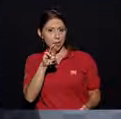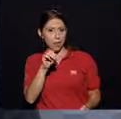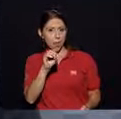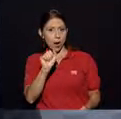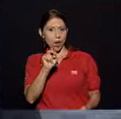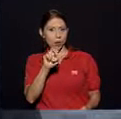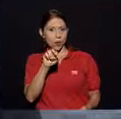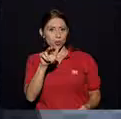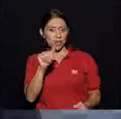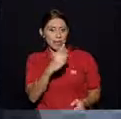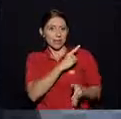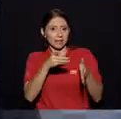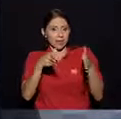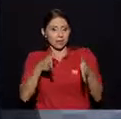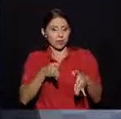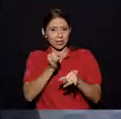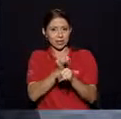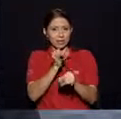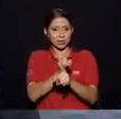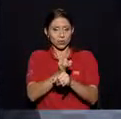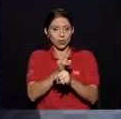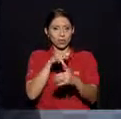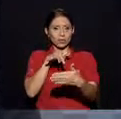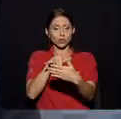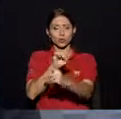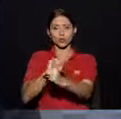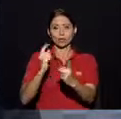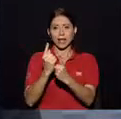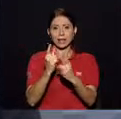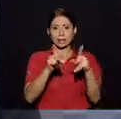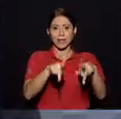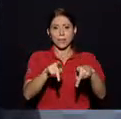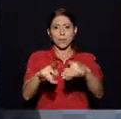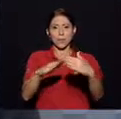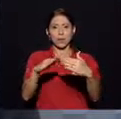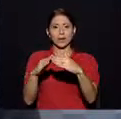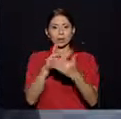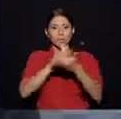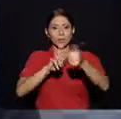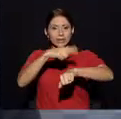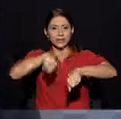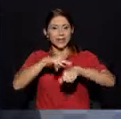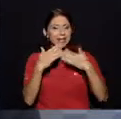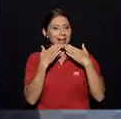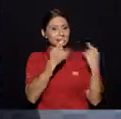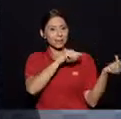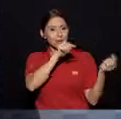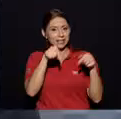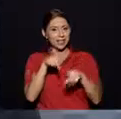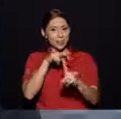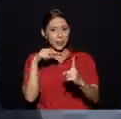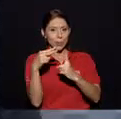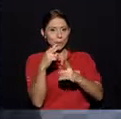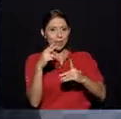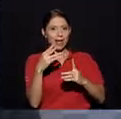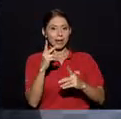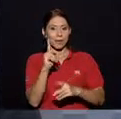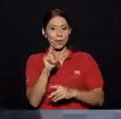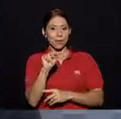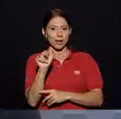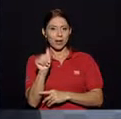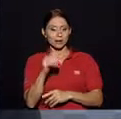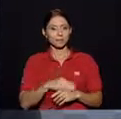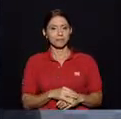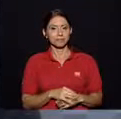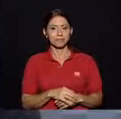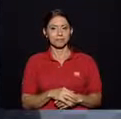González, quien es el director del Instituto de Estudios Sociales en Población de la Universidad Nacional. Gracias por estar una vez más en Una Mirada.